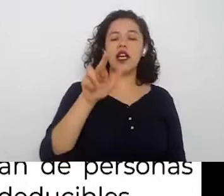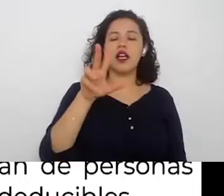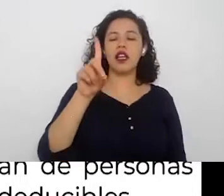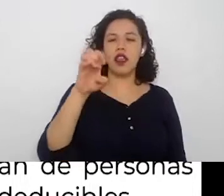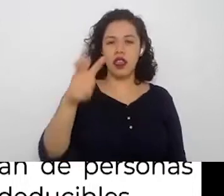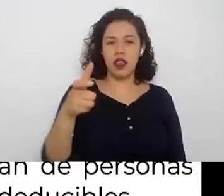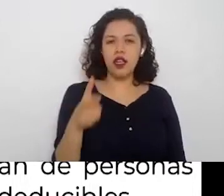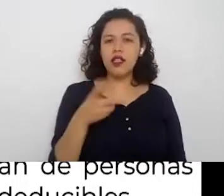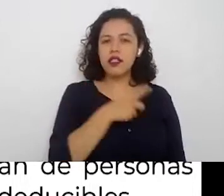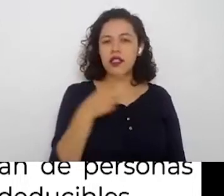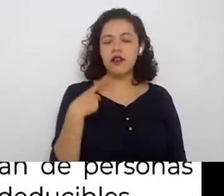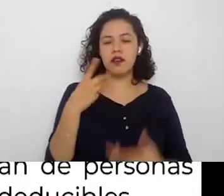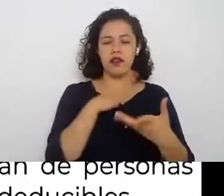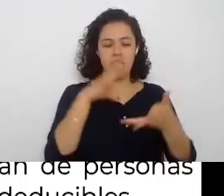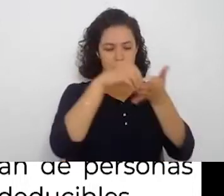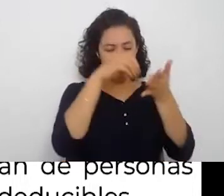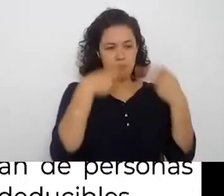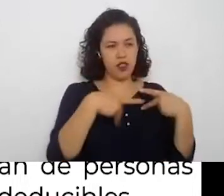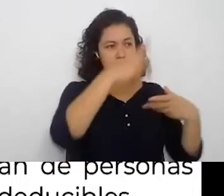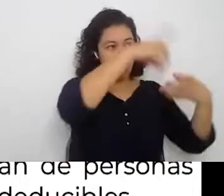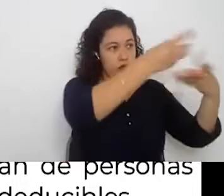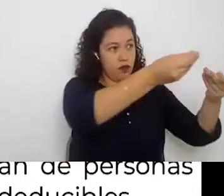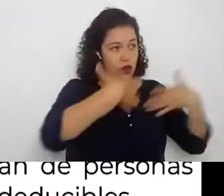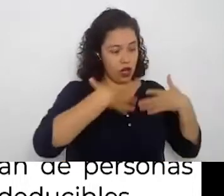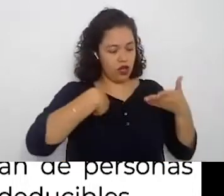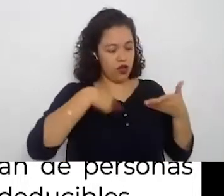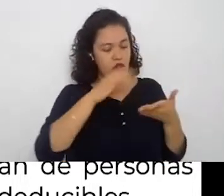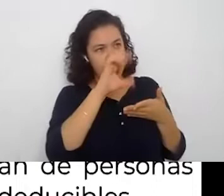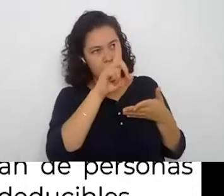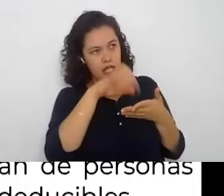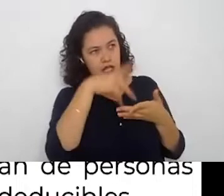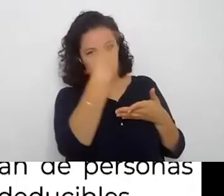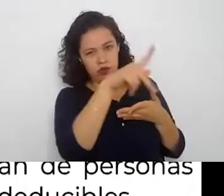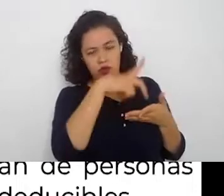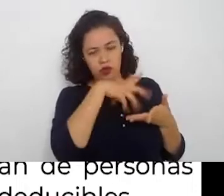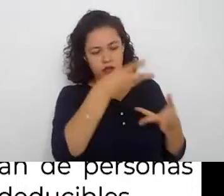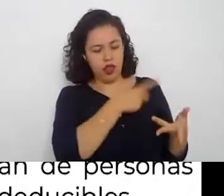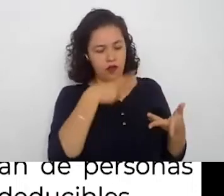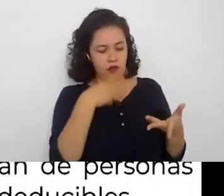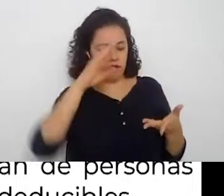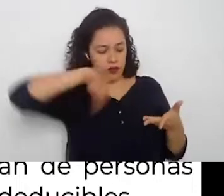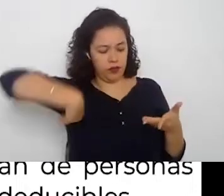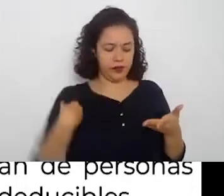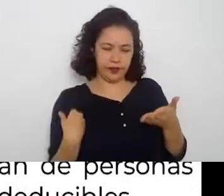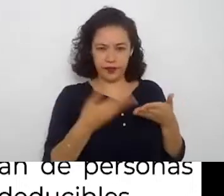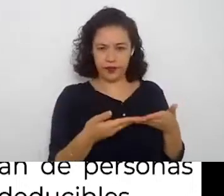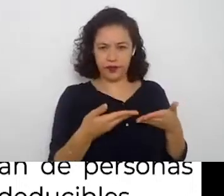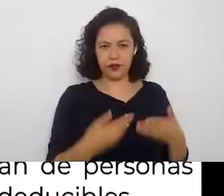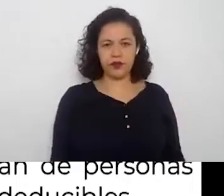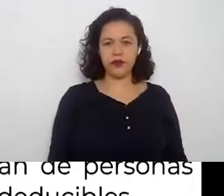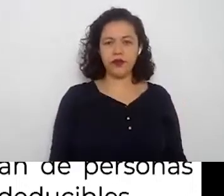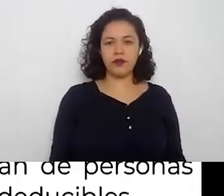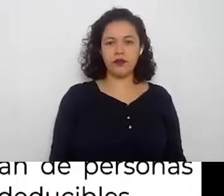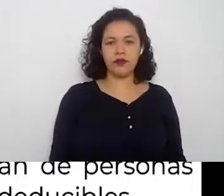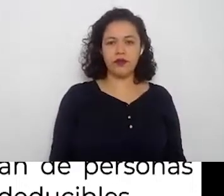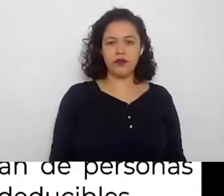emiten los donativos. Es importante que no nos esperemos a que el